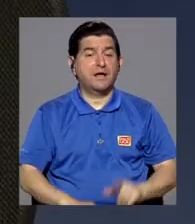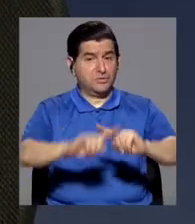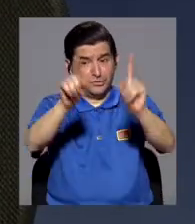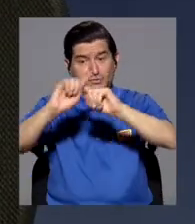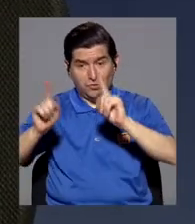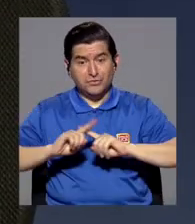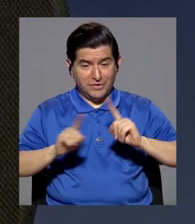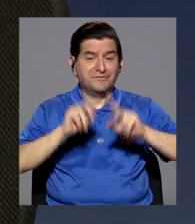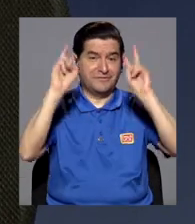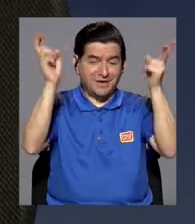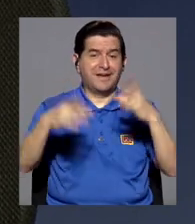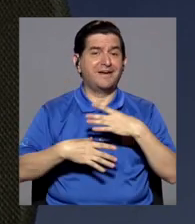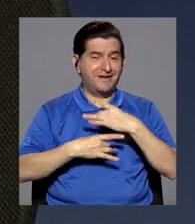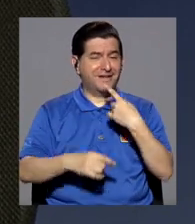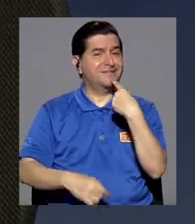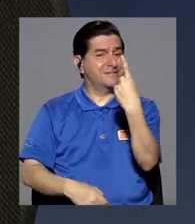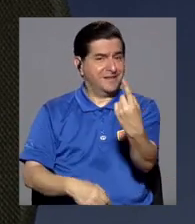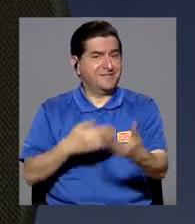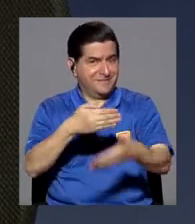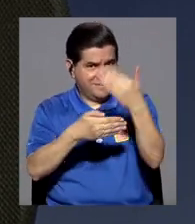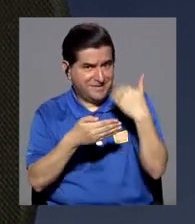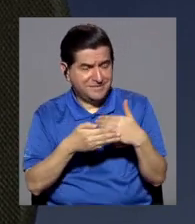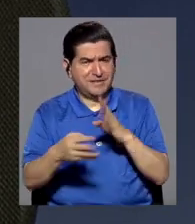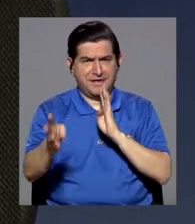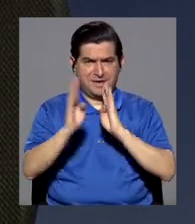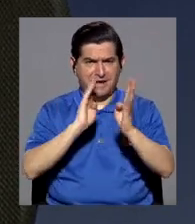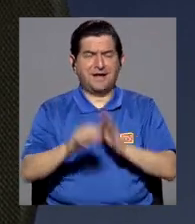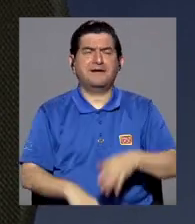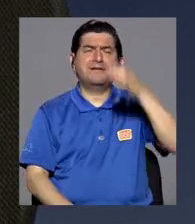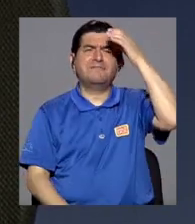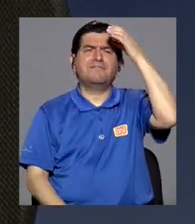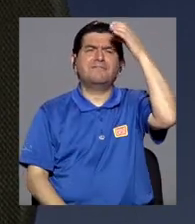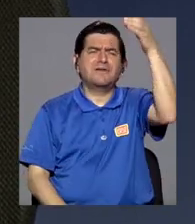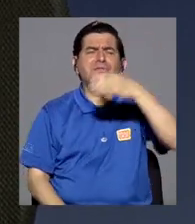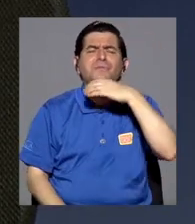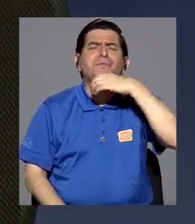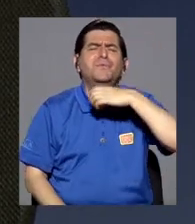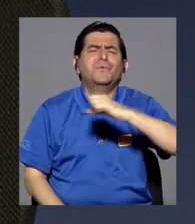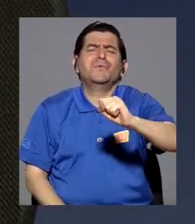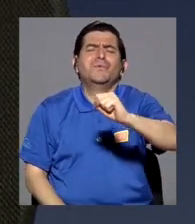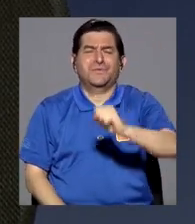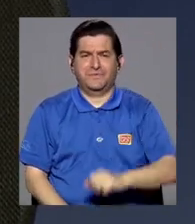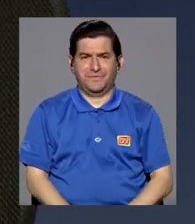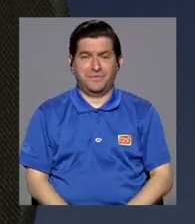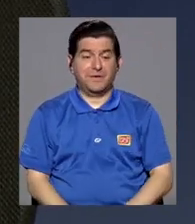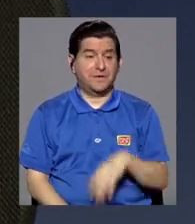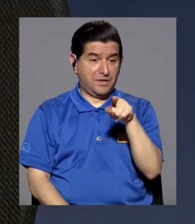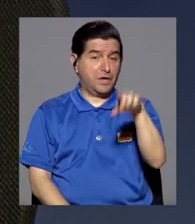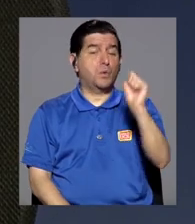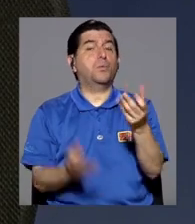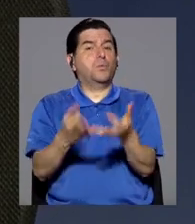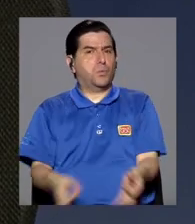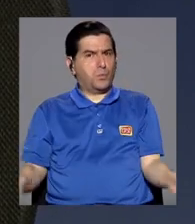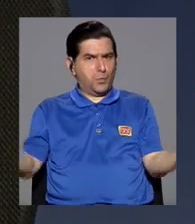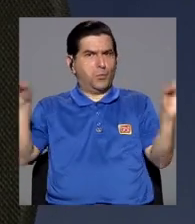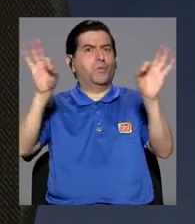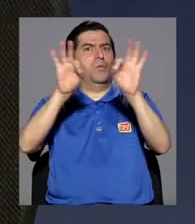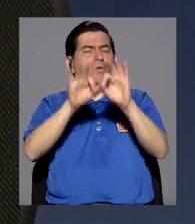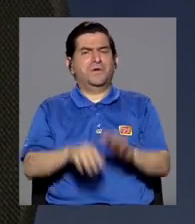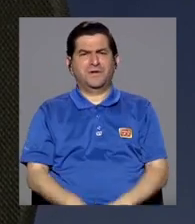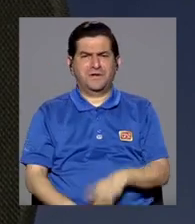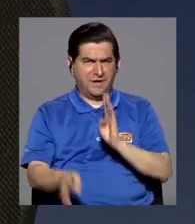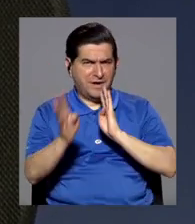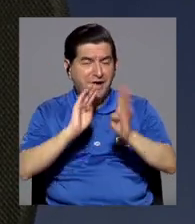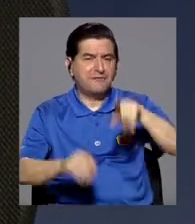muchos temas interesantes con eso que decís por ejemplo estás hablando de las culturas antiguas y eso sí es muy importante ver